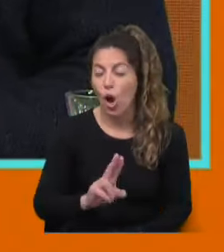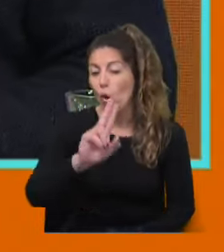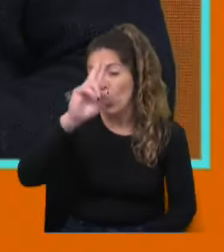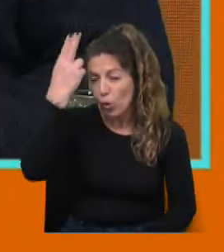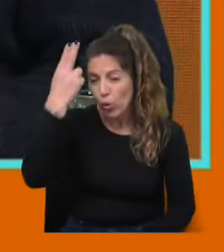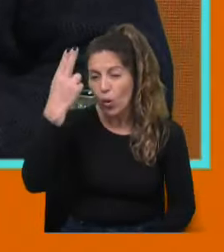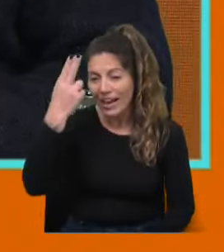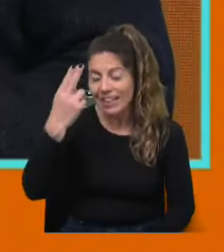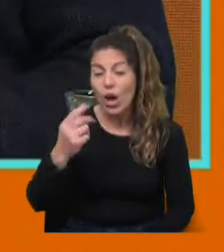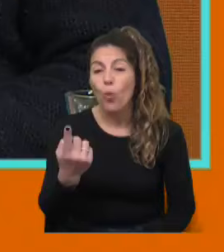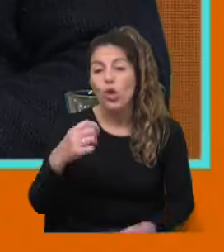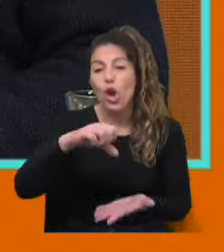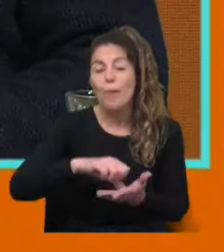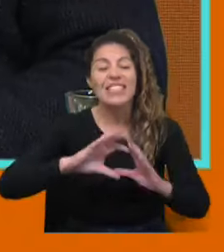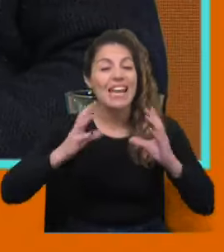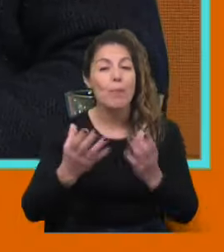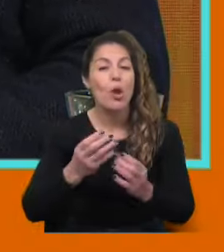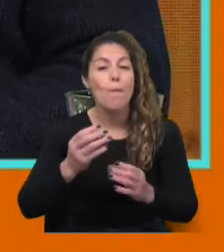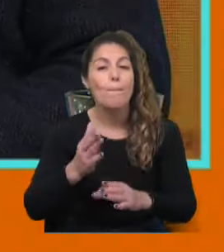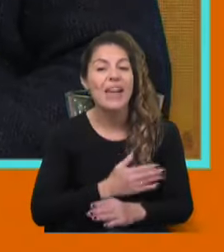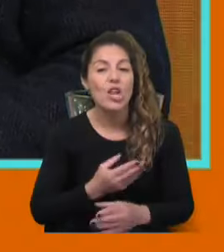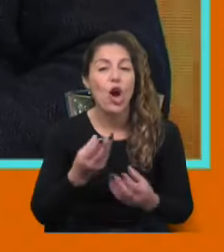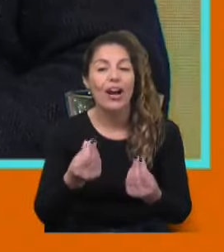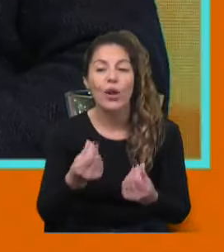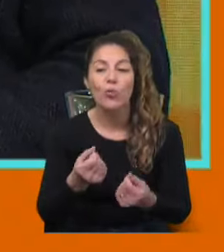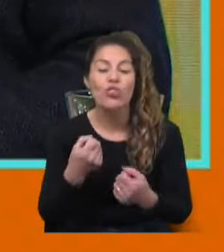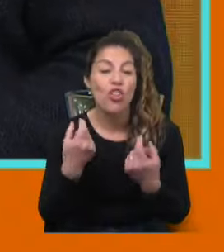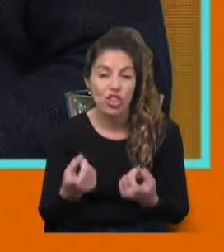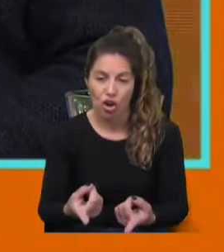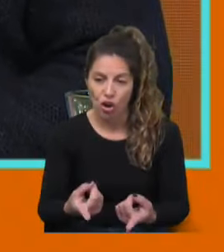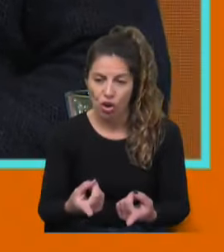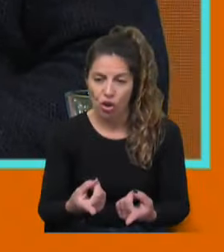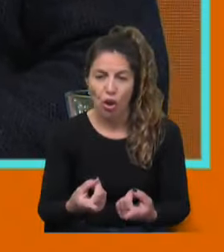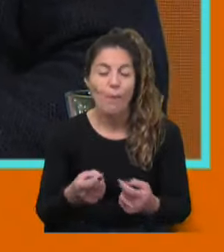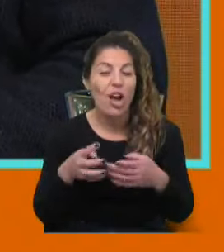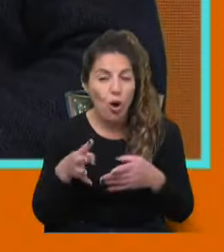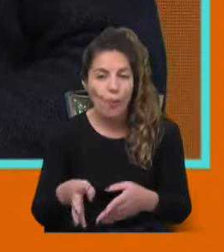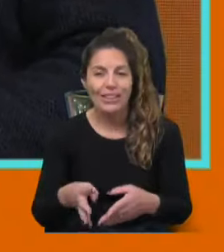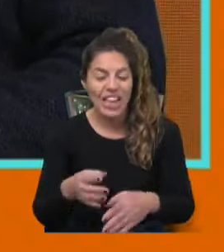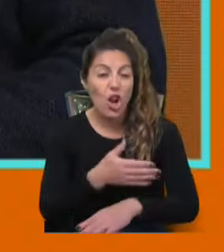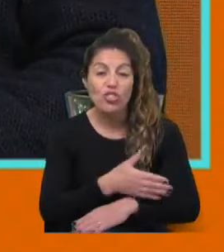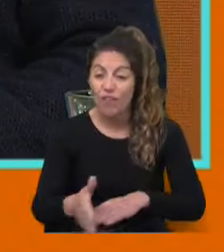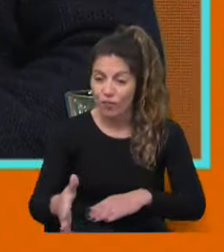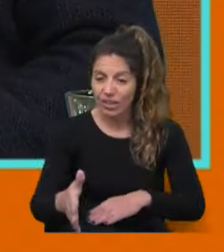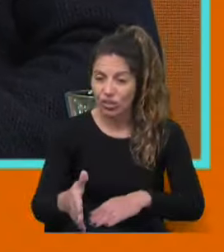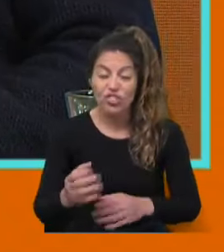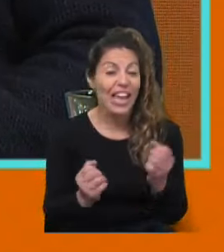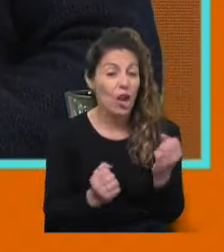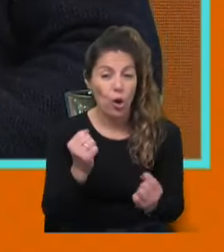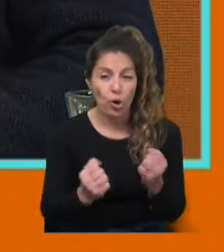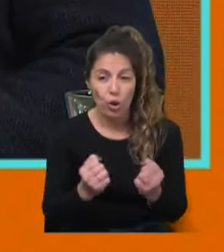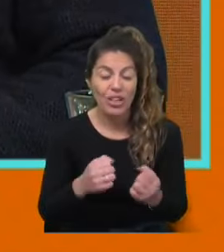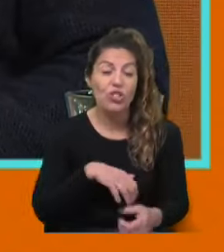países en el mundo que menos recursos volcó para combatir los efectos económicos